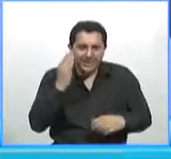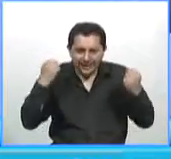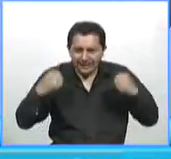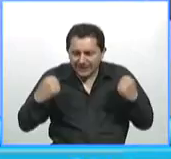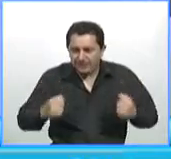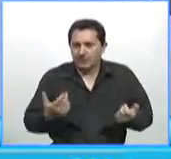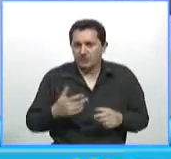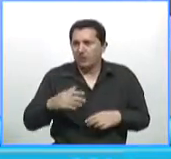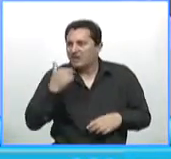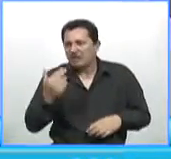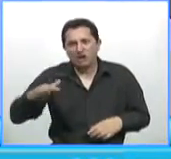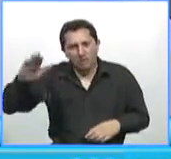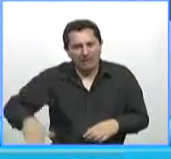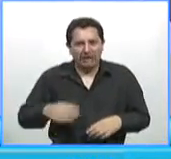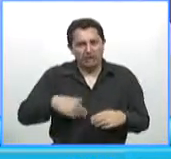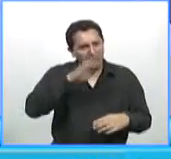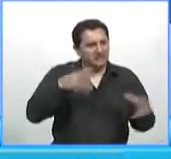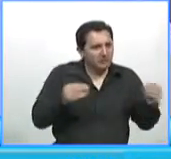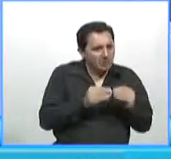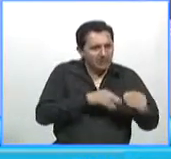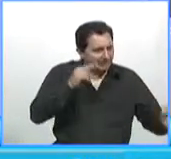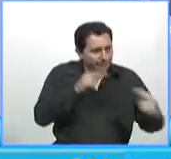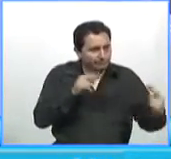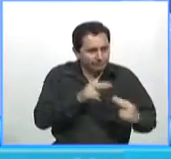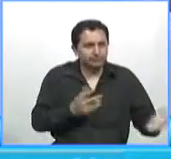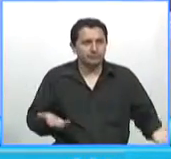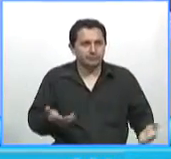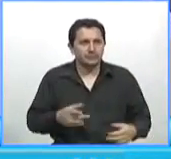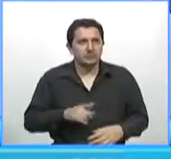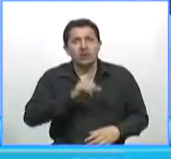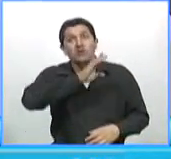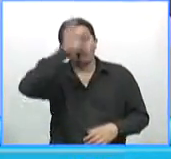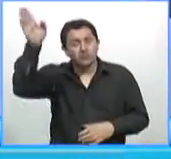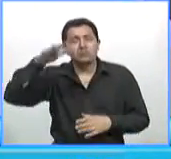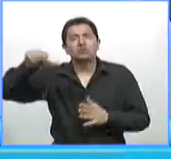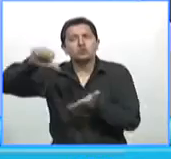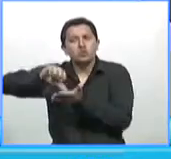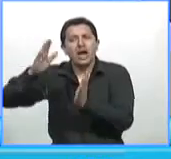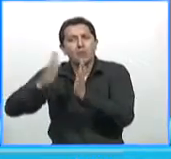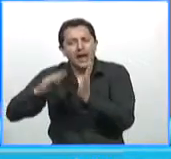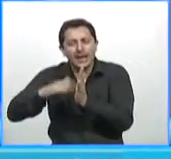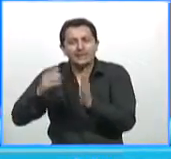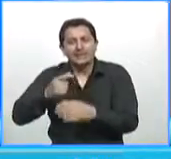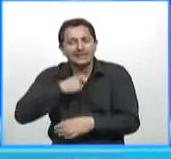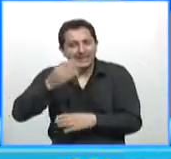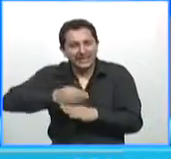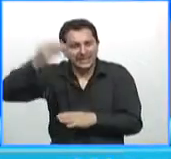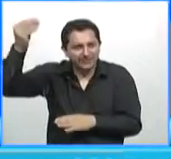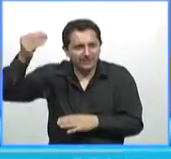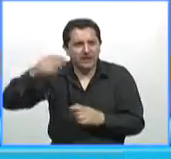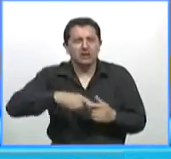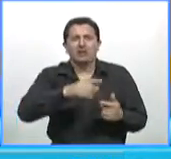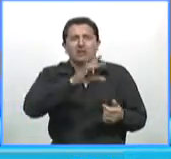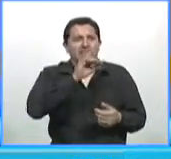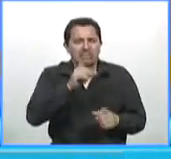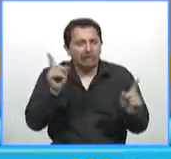Y entre el cambio también de técnico y fuimos a buscar la clasificación a Valencia, donde sí, salimos cuartas. Empezó Gaby Minadeo, se fue Santiago